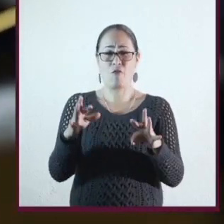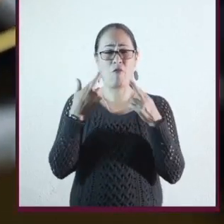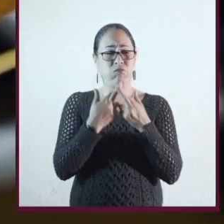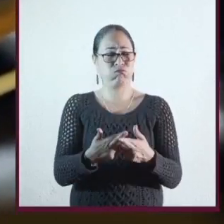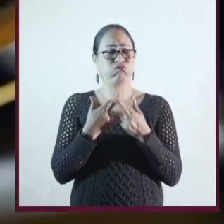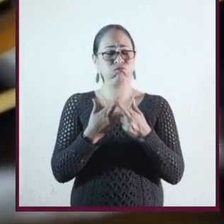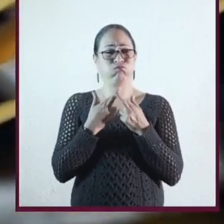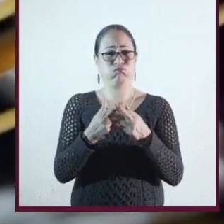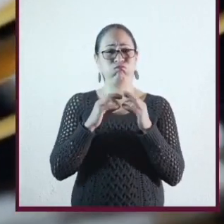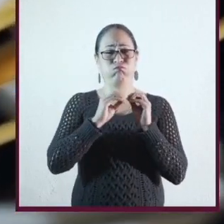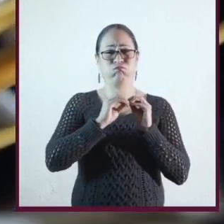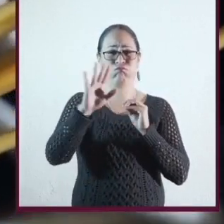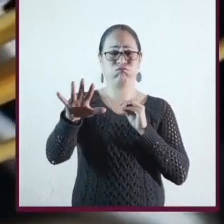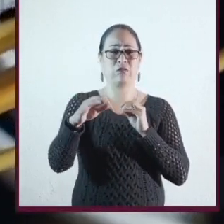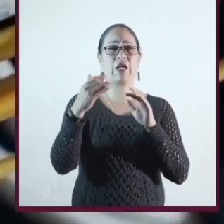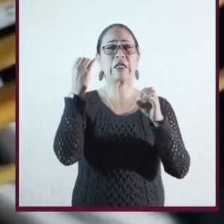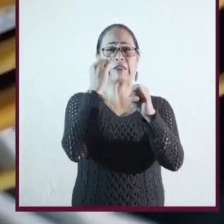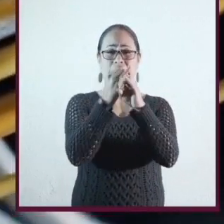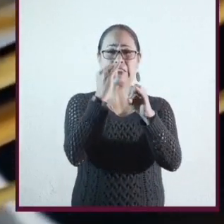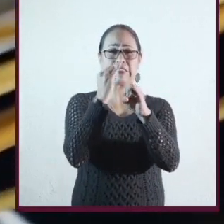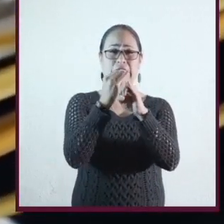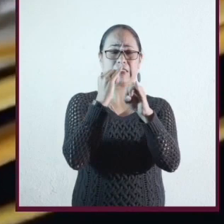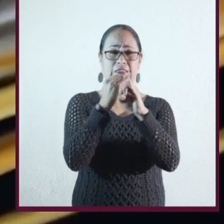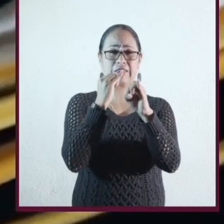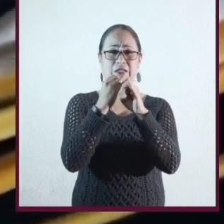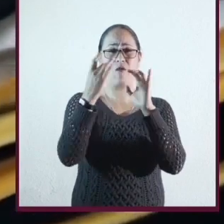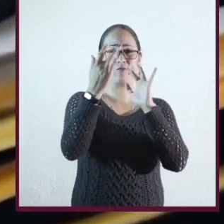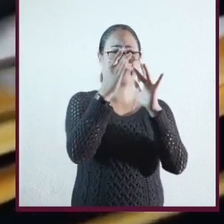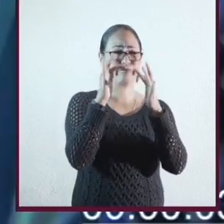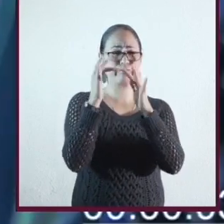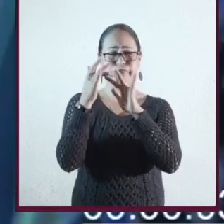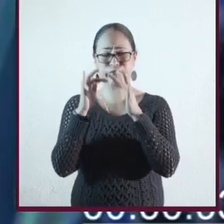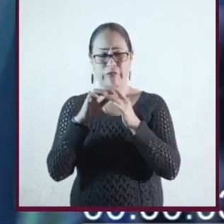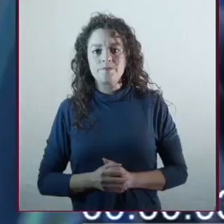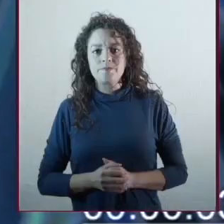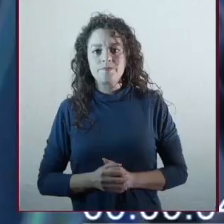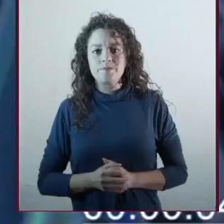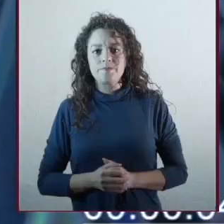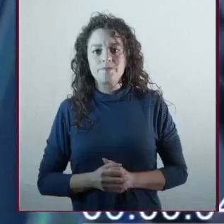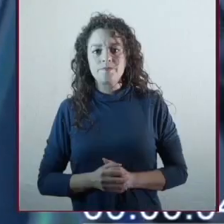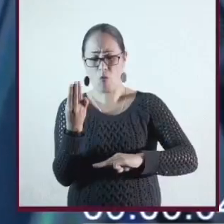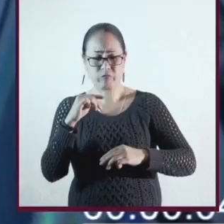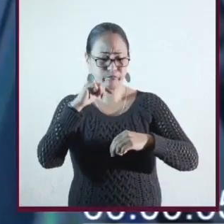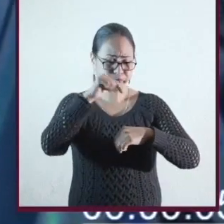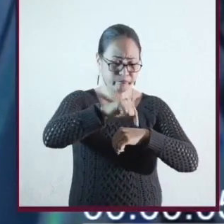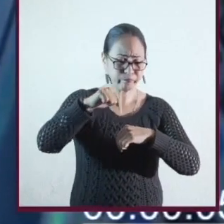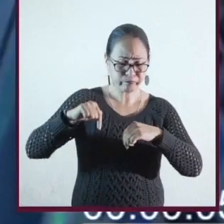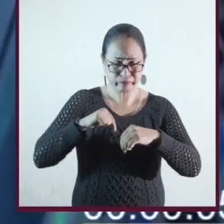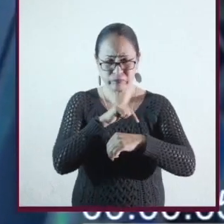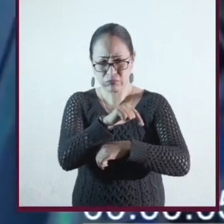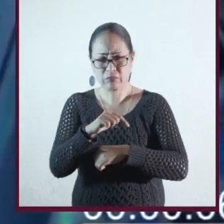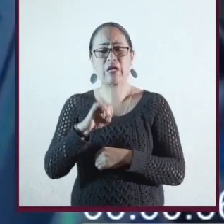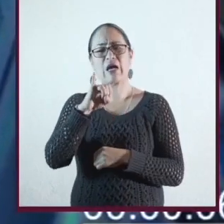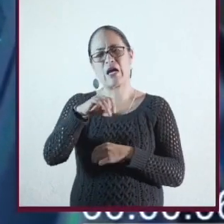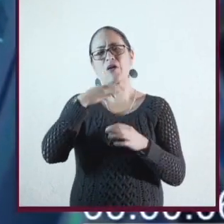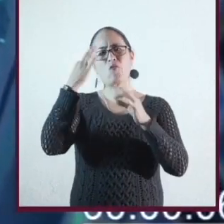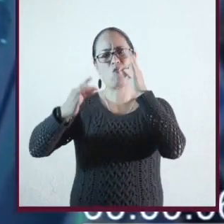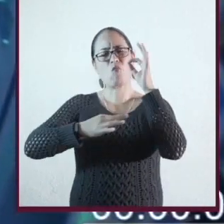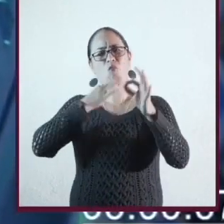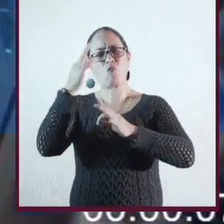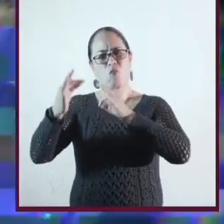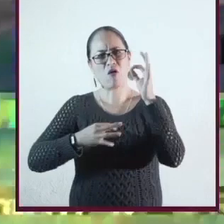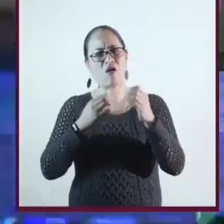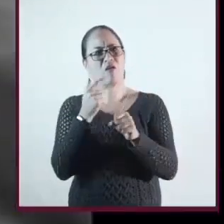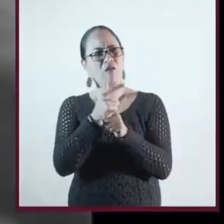y conexión de Internet que llega casi a todo el mundo. Nos enteramos de todo lo que pasa en el mundo en cuestión